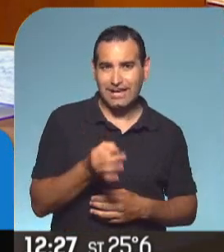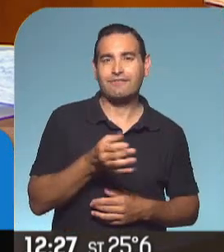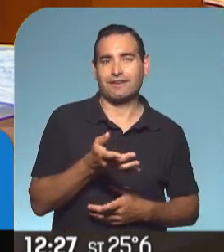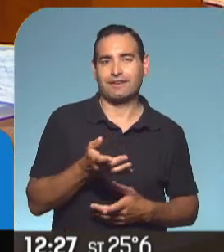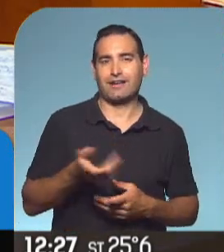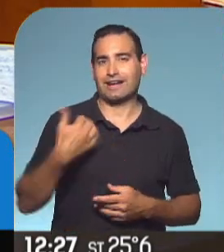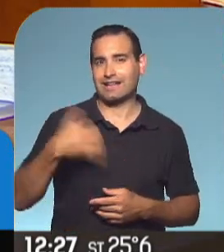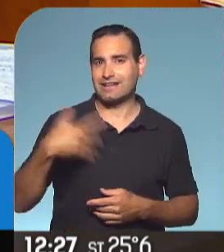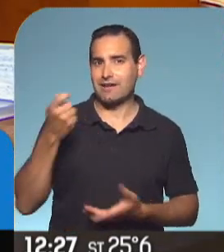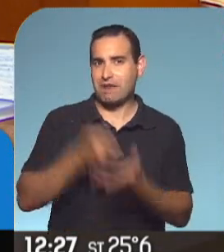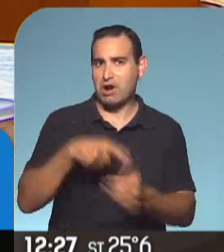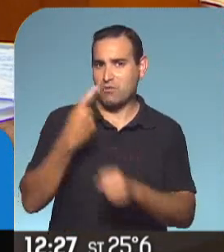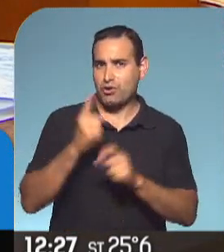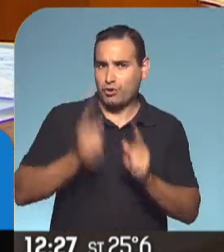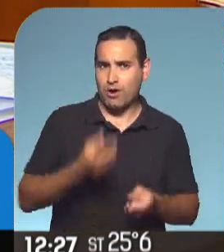Es más, hubo